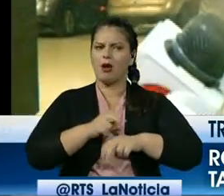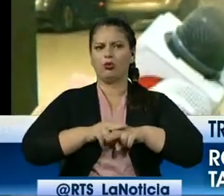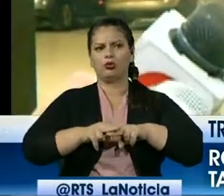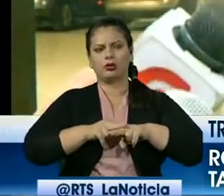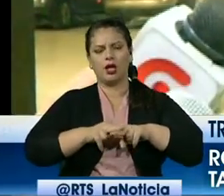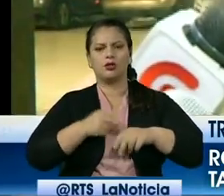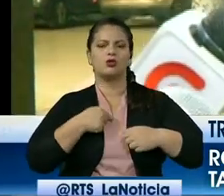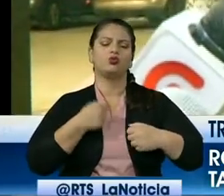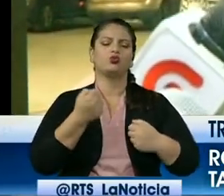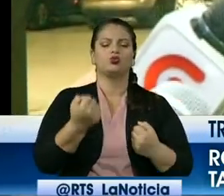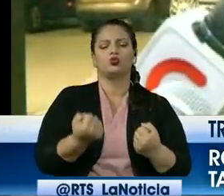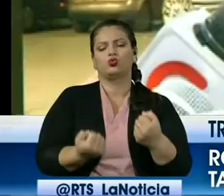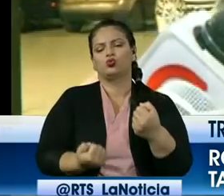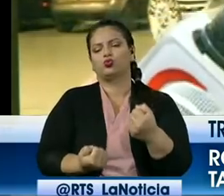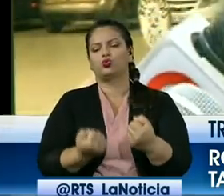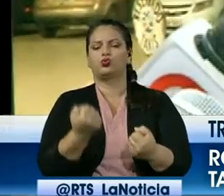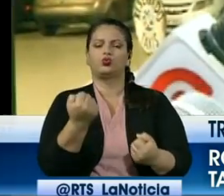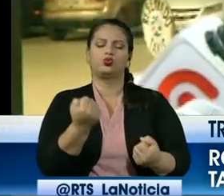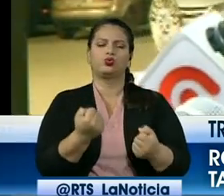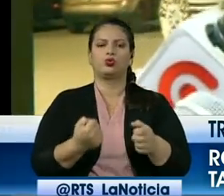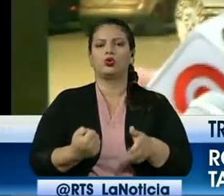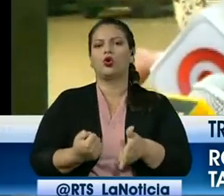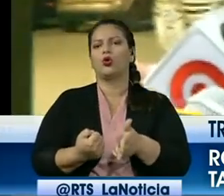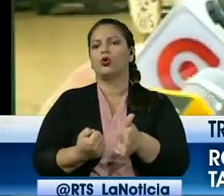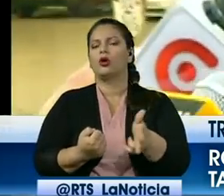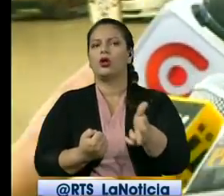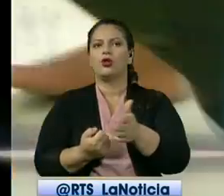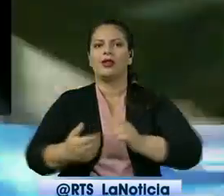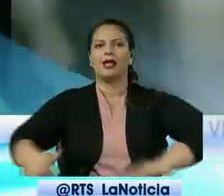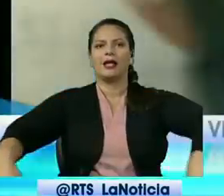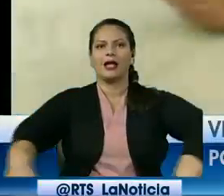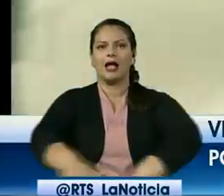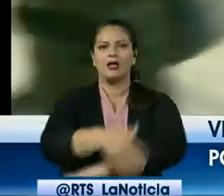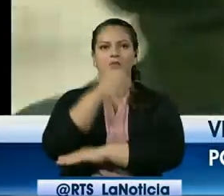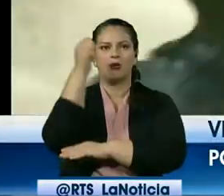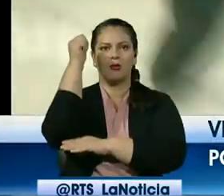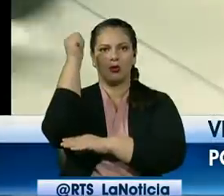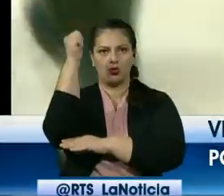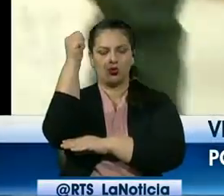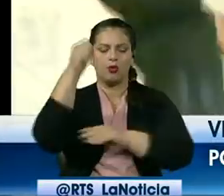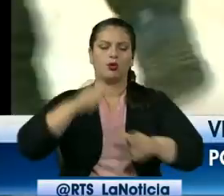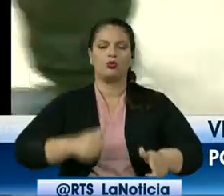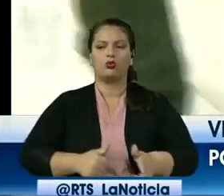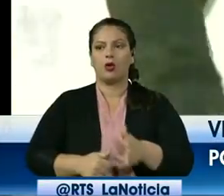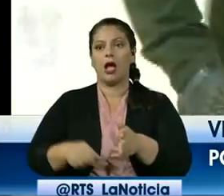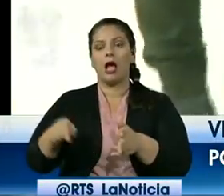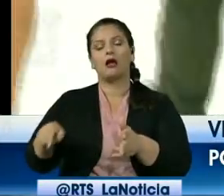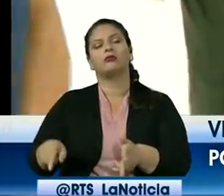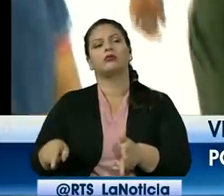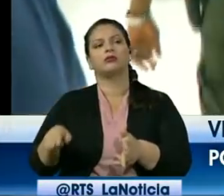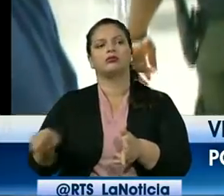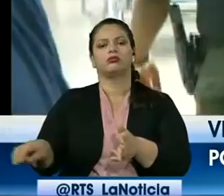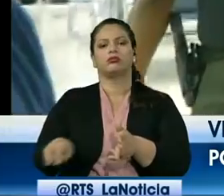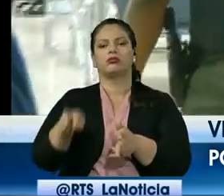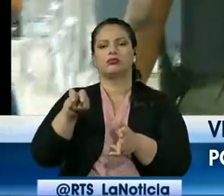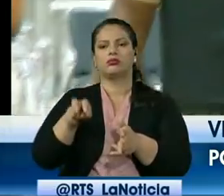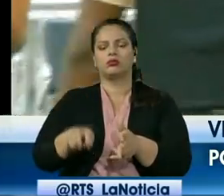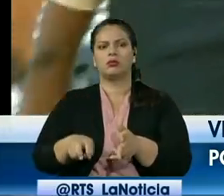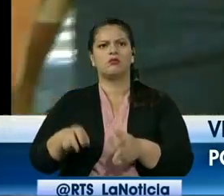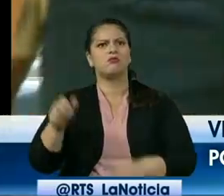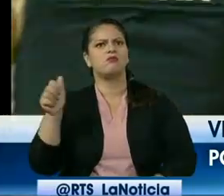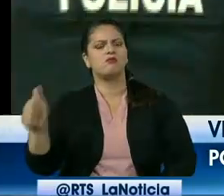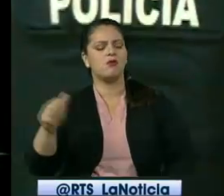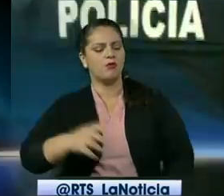cuenta yo que el man la subió. De ahí me dice que me va a cargar. Yo digo, no puedo hacer carrera, y no me quiere bajar. Ya dice, aquí la vida de más ahí te bajo. Yo le viro